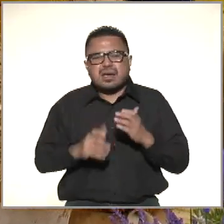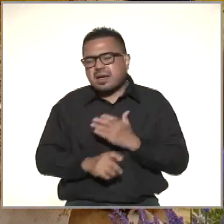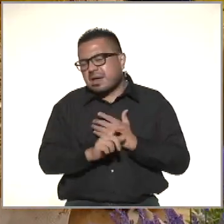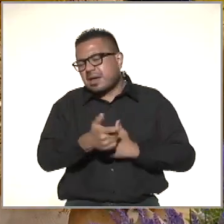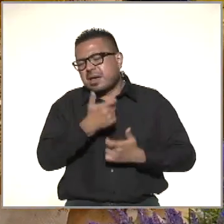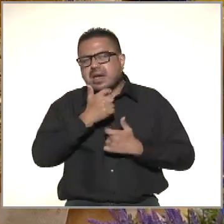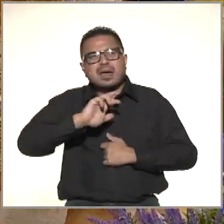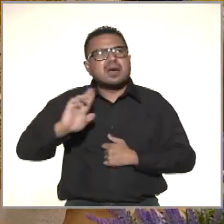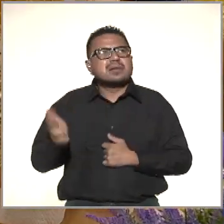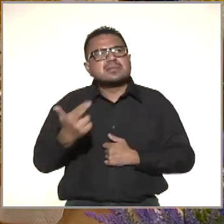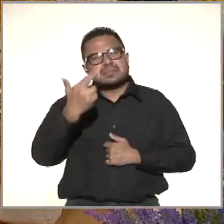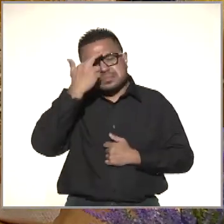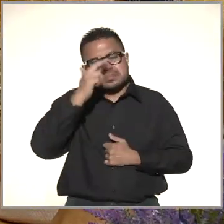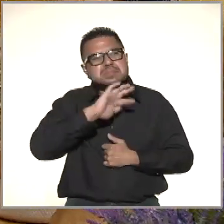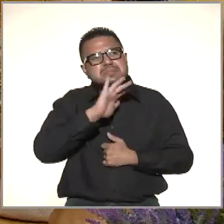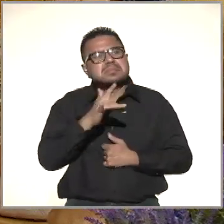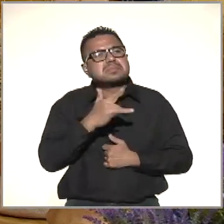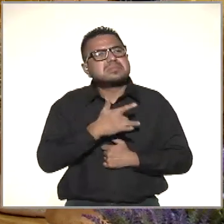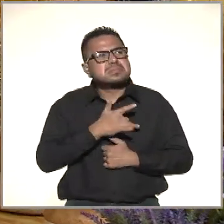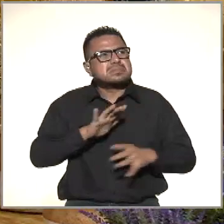¿no? Como todo ese